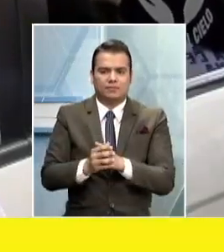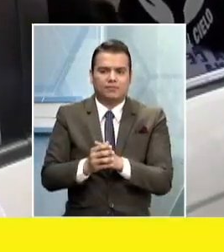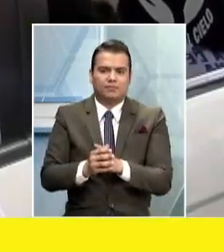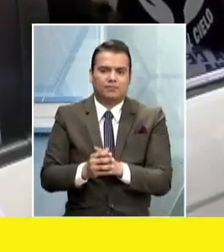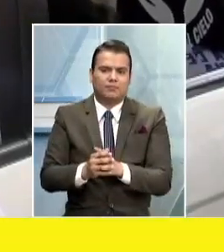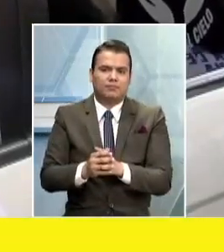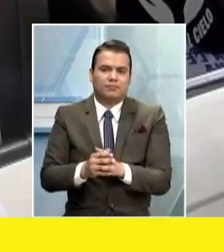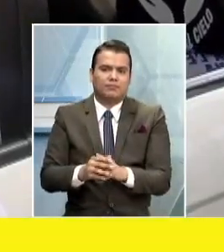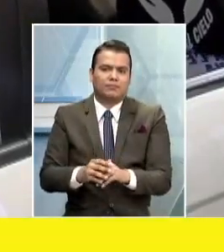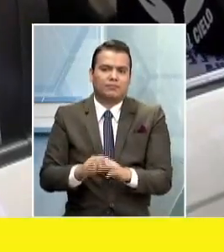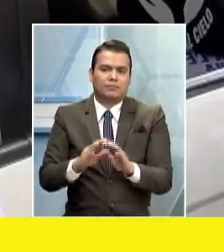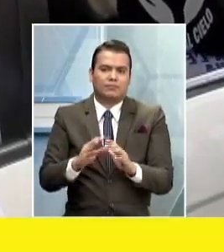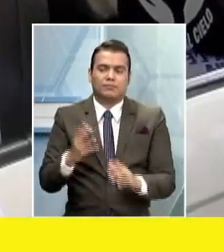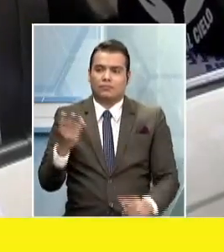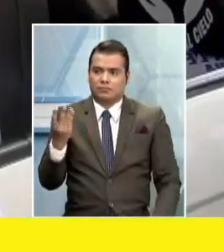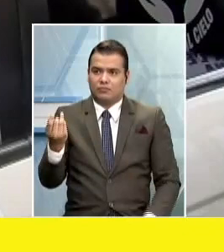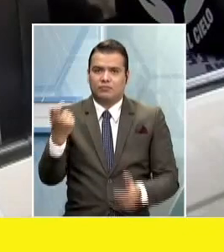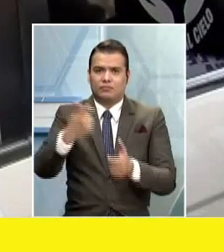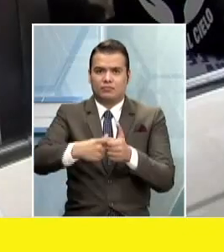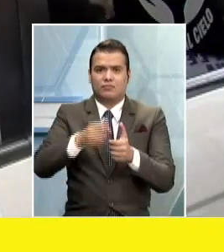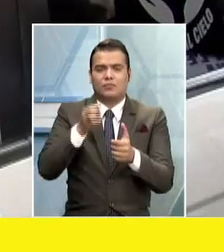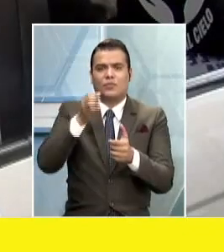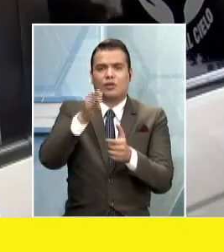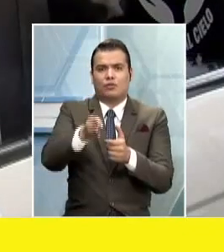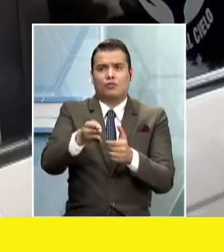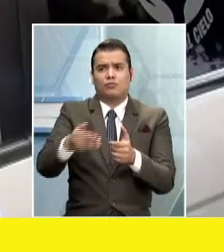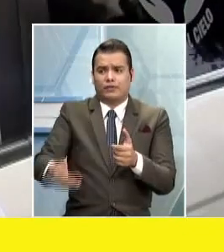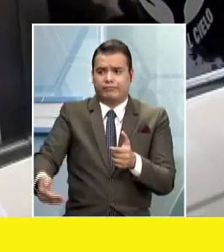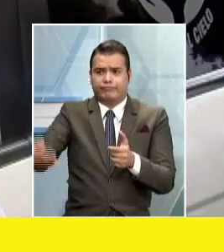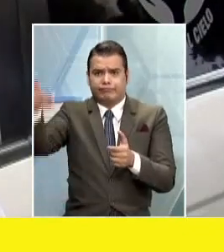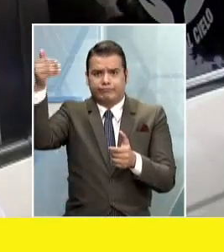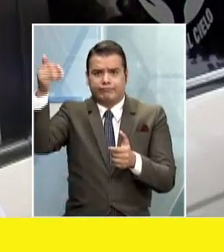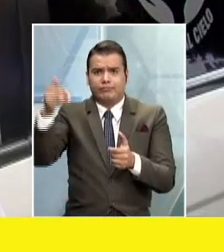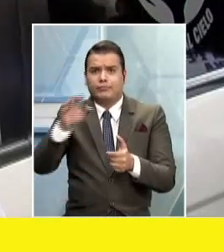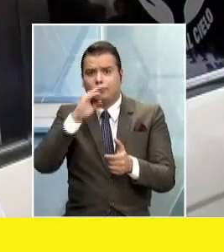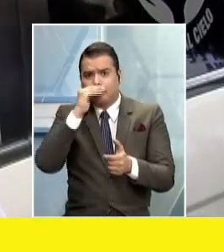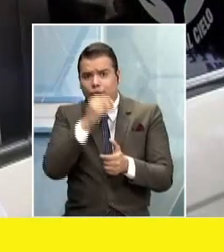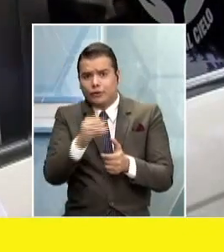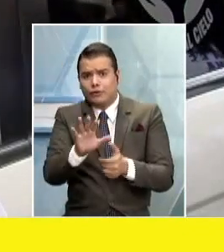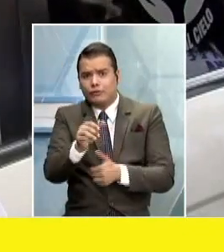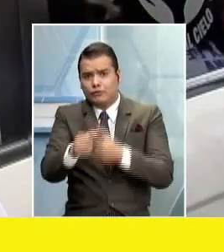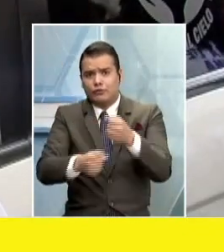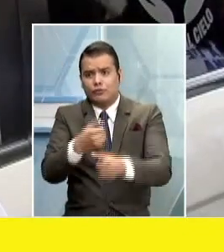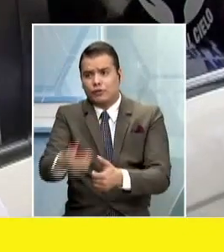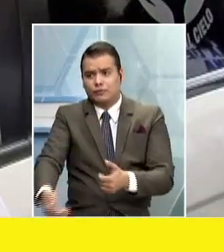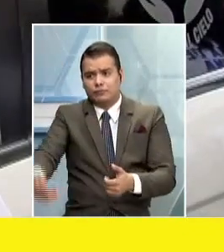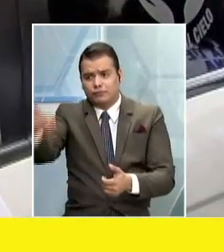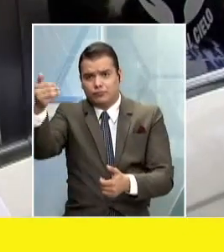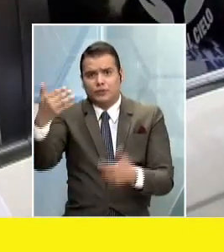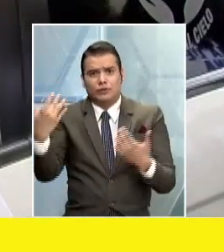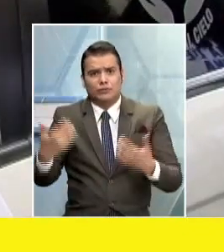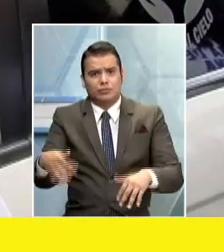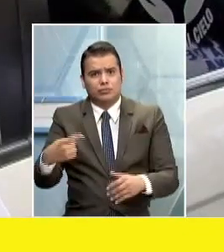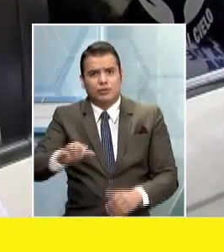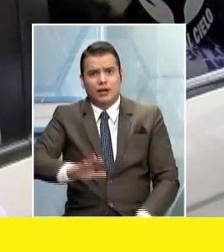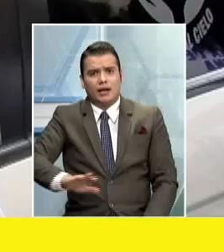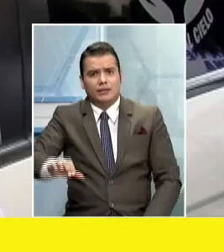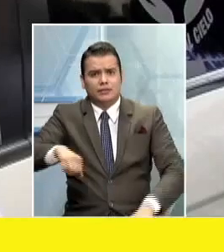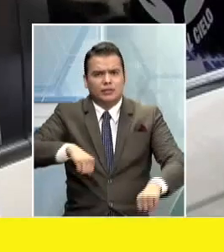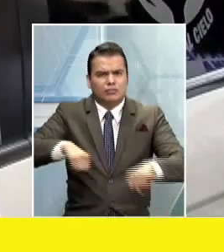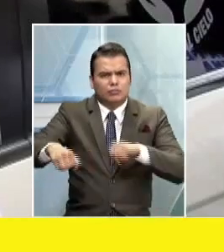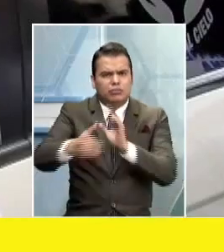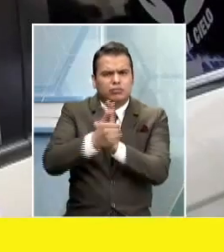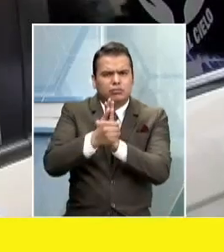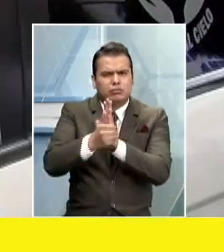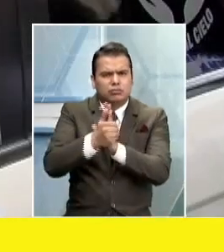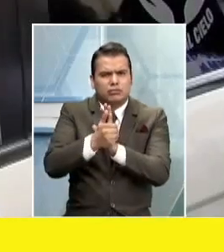Pérez hacen parte del Club Huracanes de Buga desde los 5 años, teniendo una trayectoria, su niñez, su